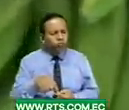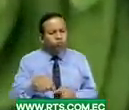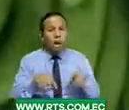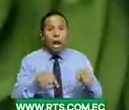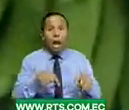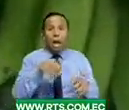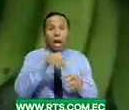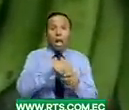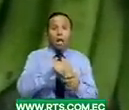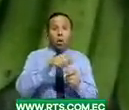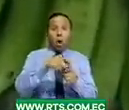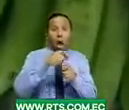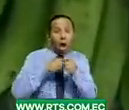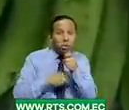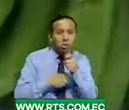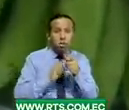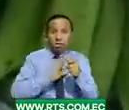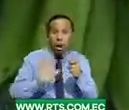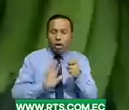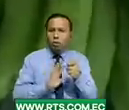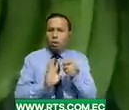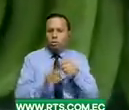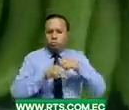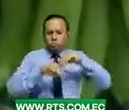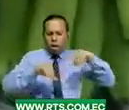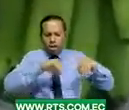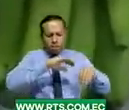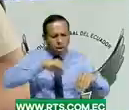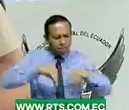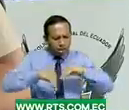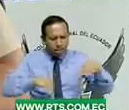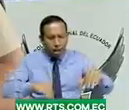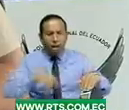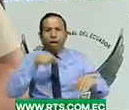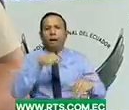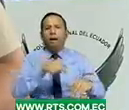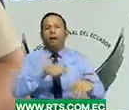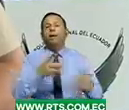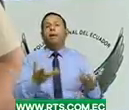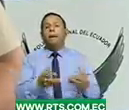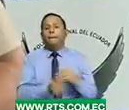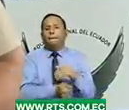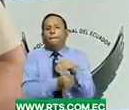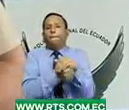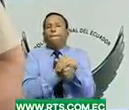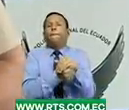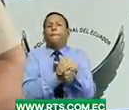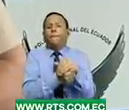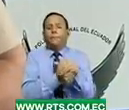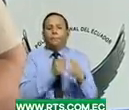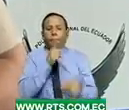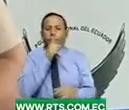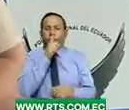habría irregularidades, por lo que se abrió el contenedor que lo transportaba. Detectar camuflado conjuntamente